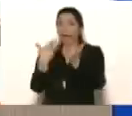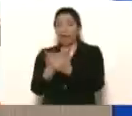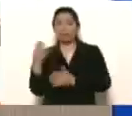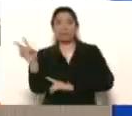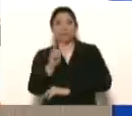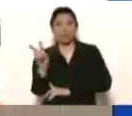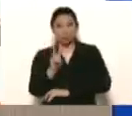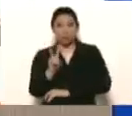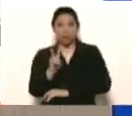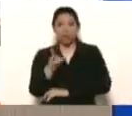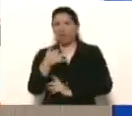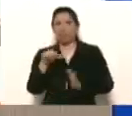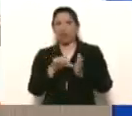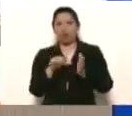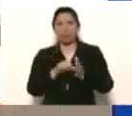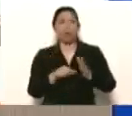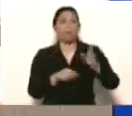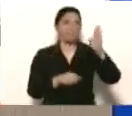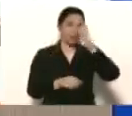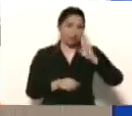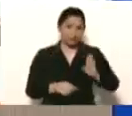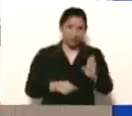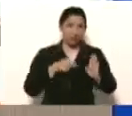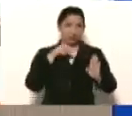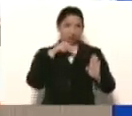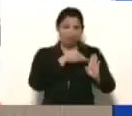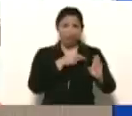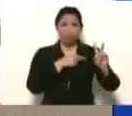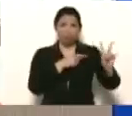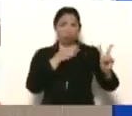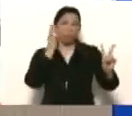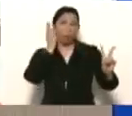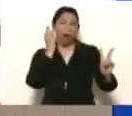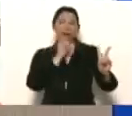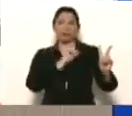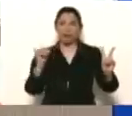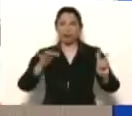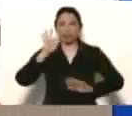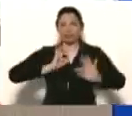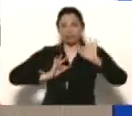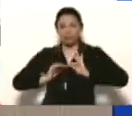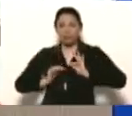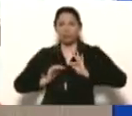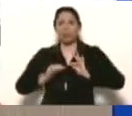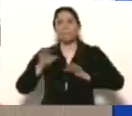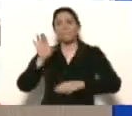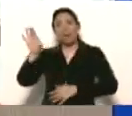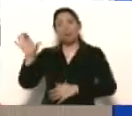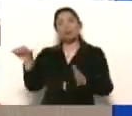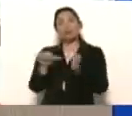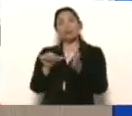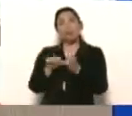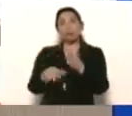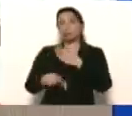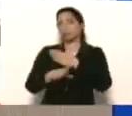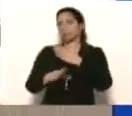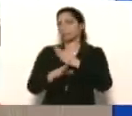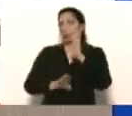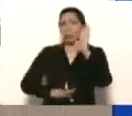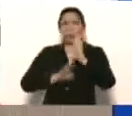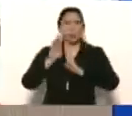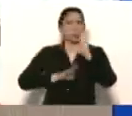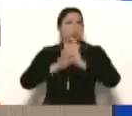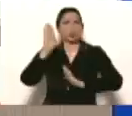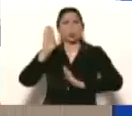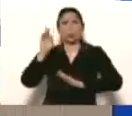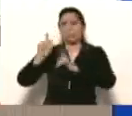desde brasil y que traían la infección de un país donde van a seguir creciendo los casos